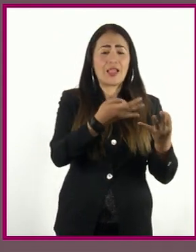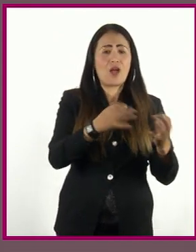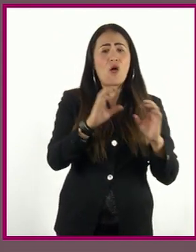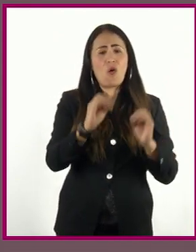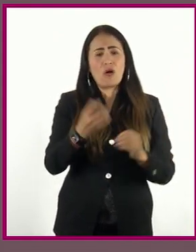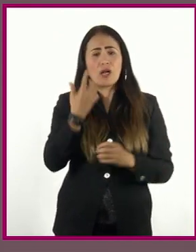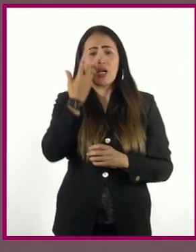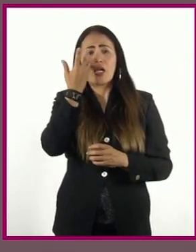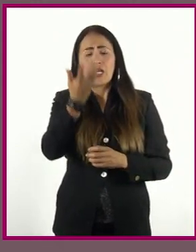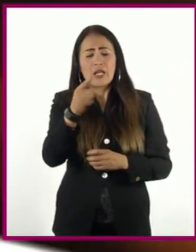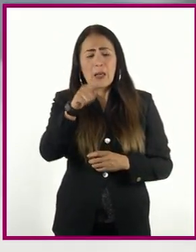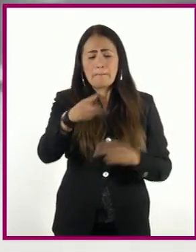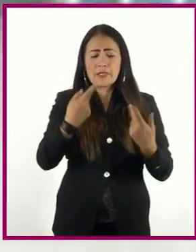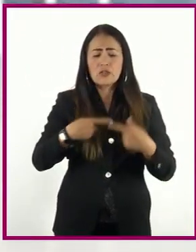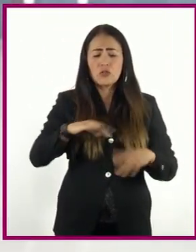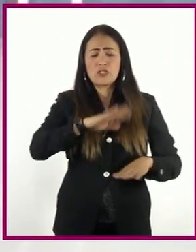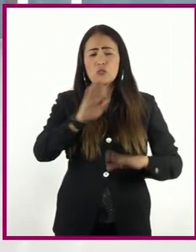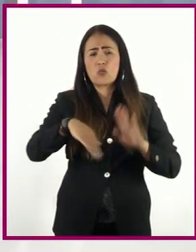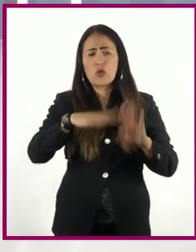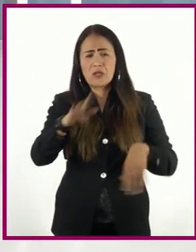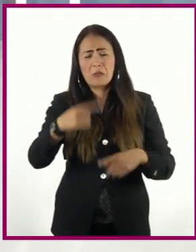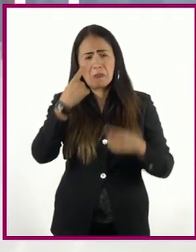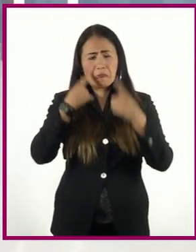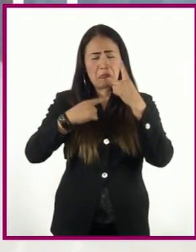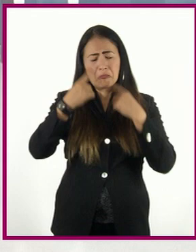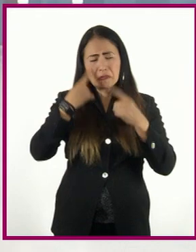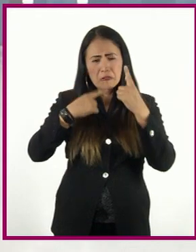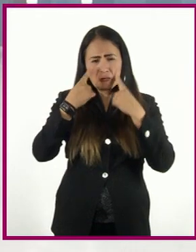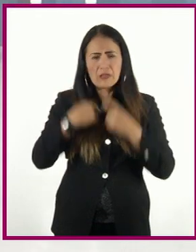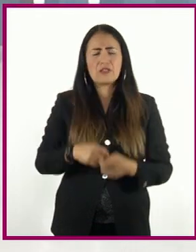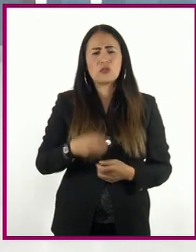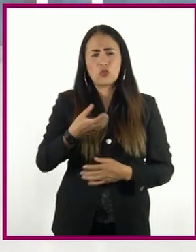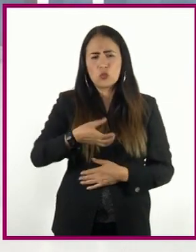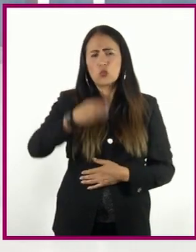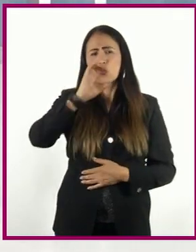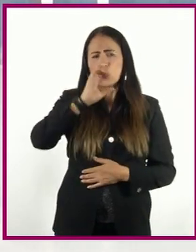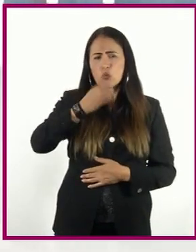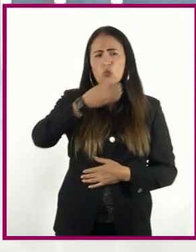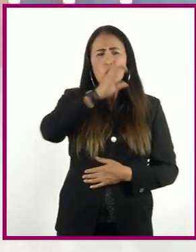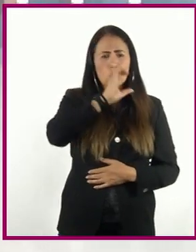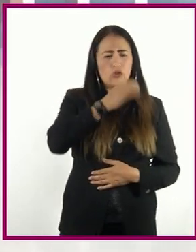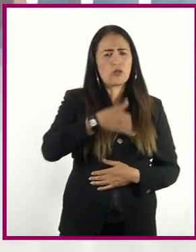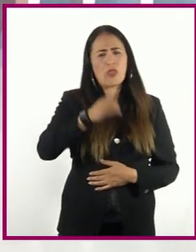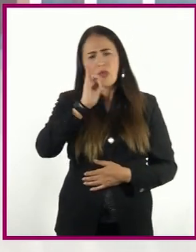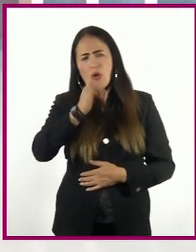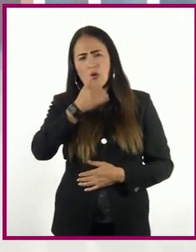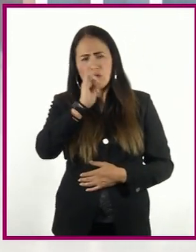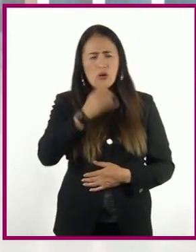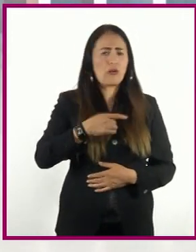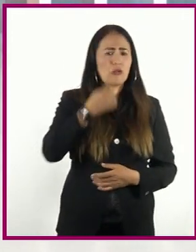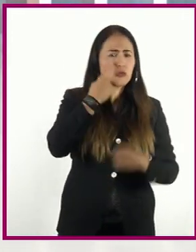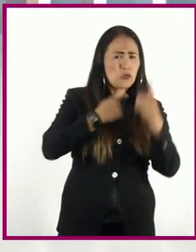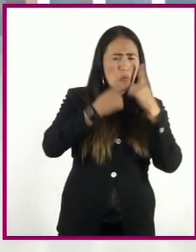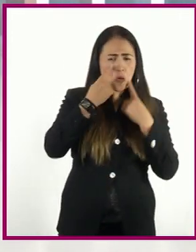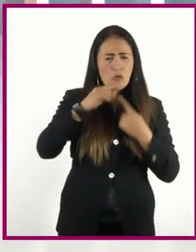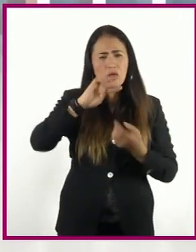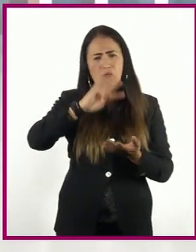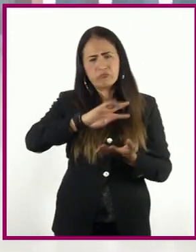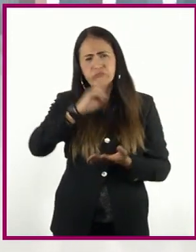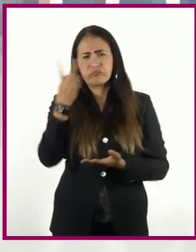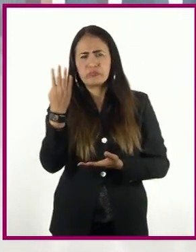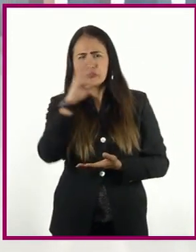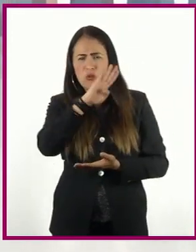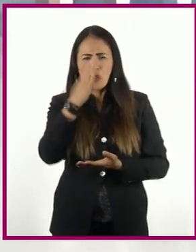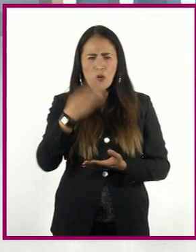llorar el hueso. Entre un trago y otro trago, entre si lloro o celebro, se sube